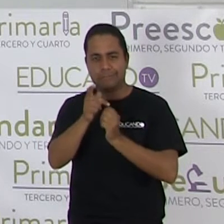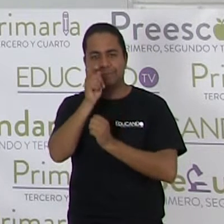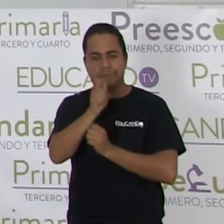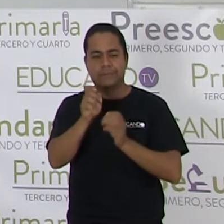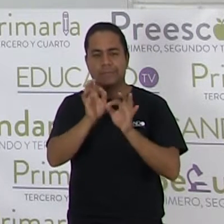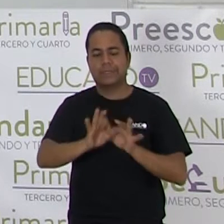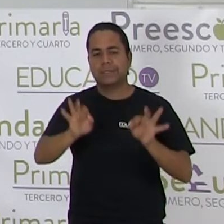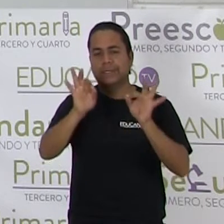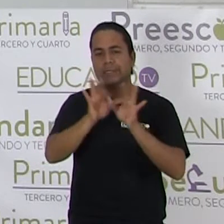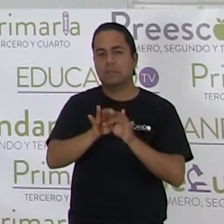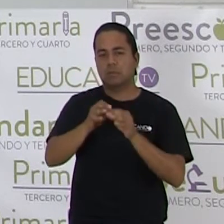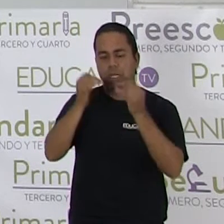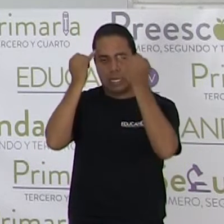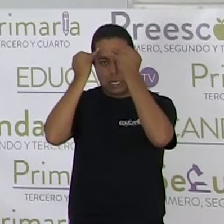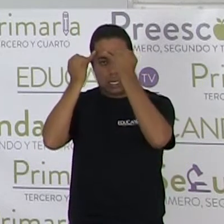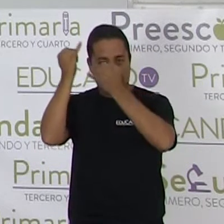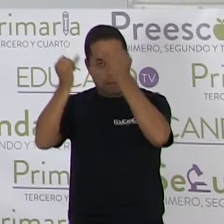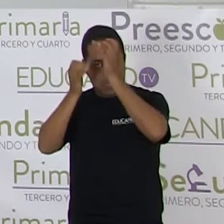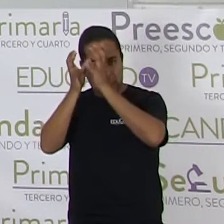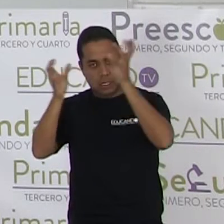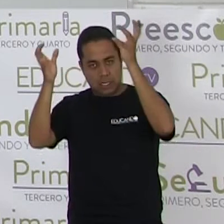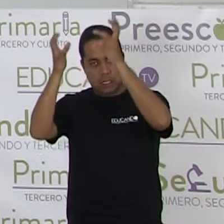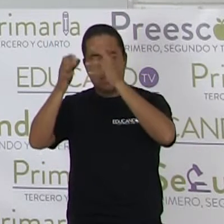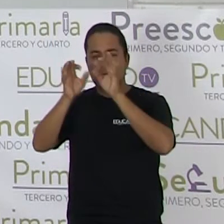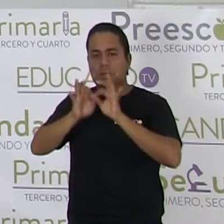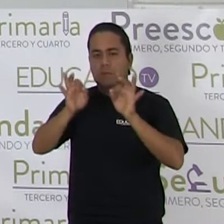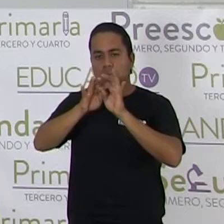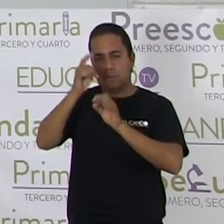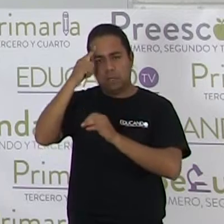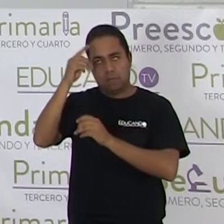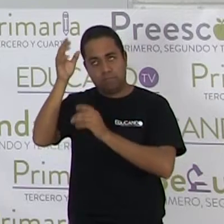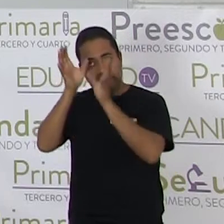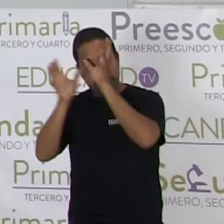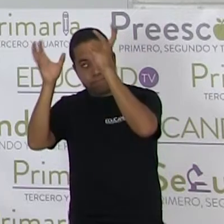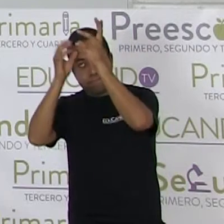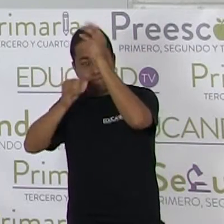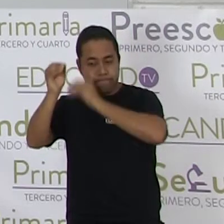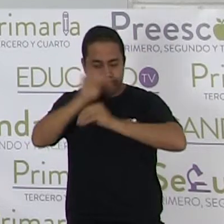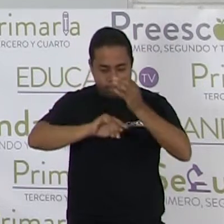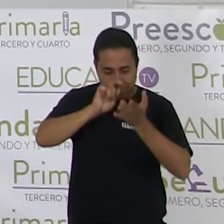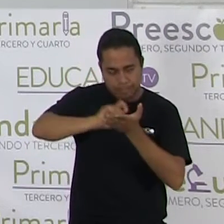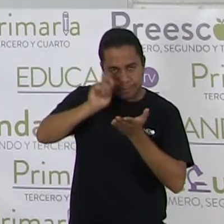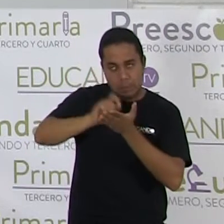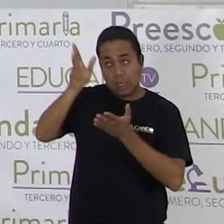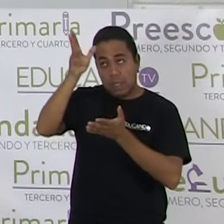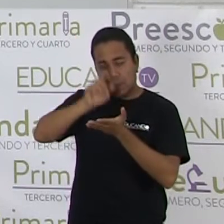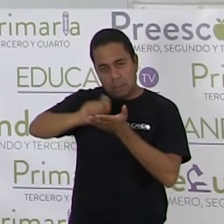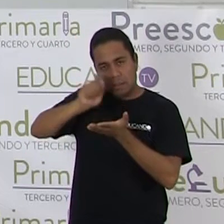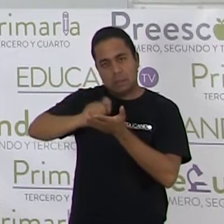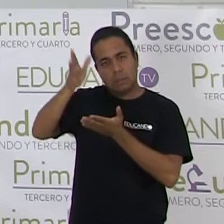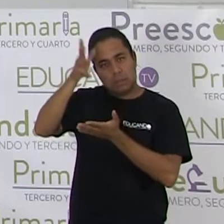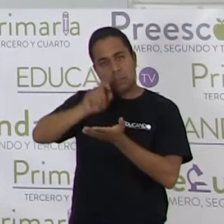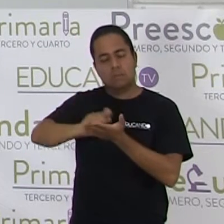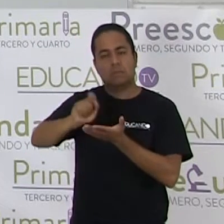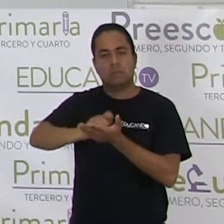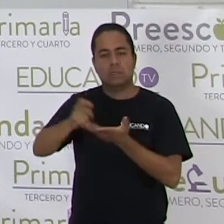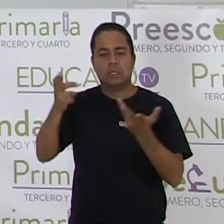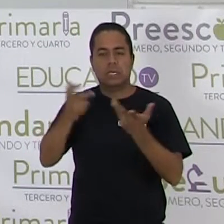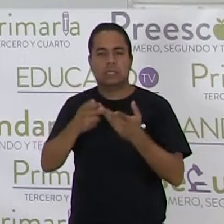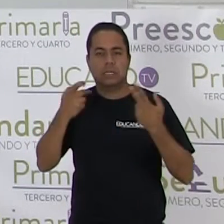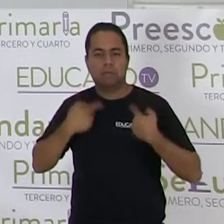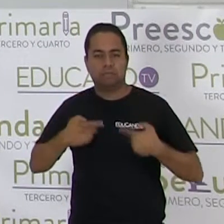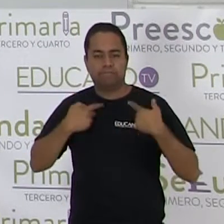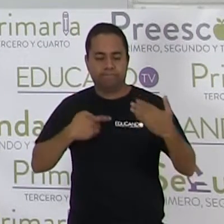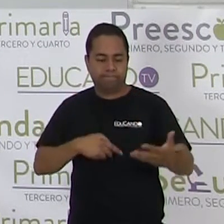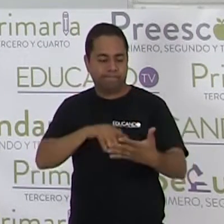es parte fundamental para poder crear textos, y esto te va a permitir hacer que la persona que esté